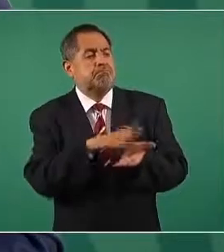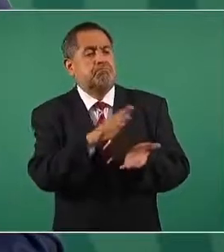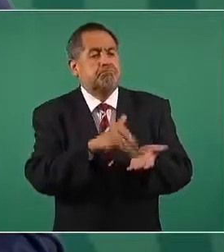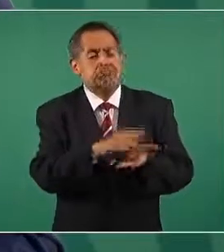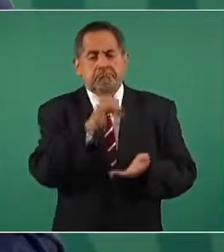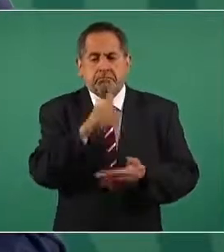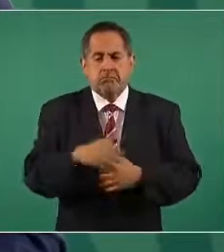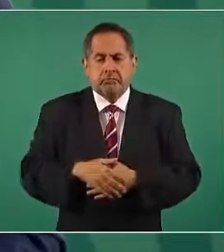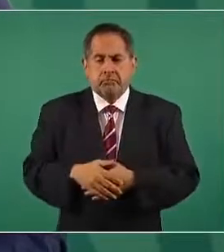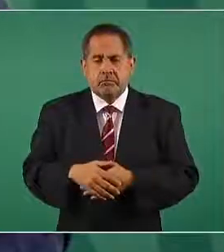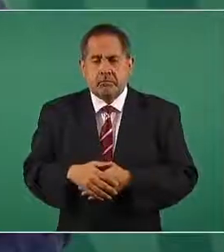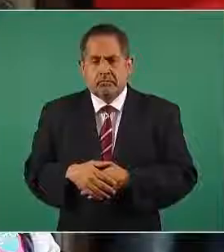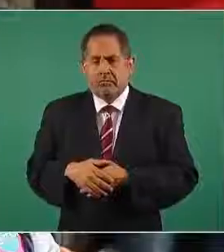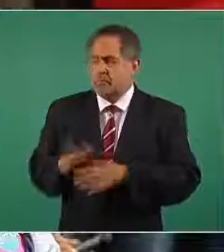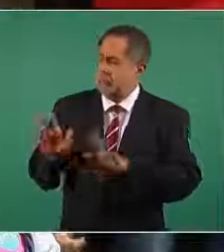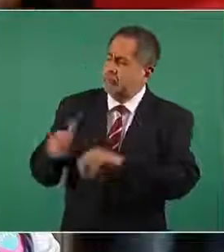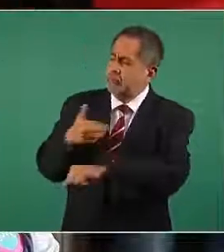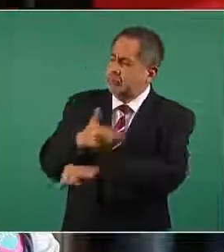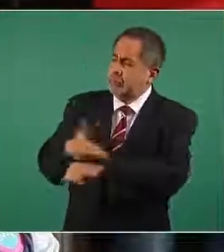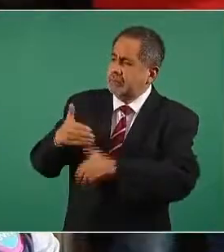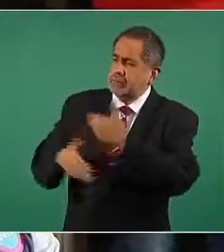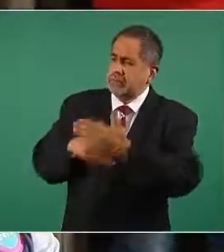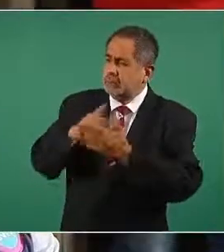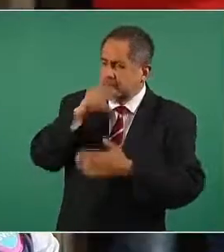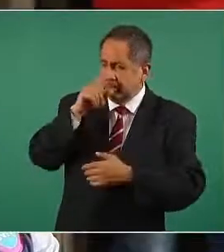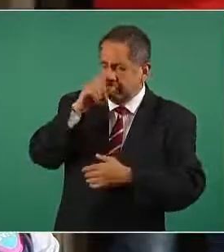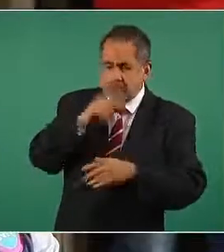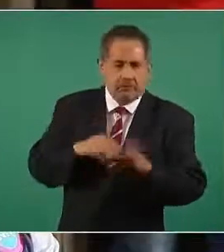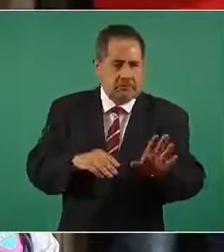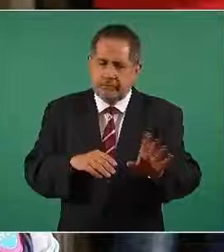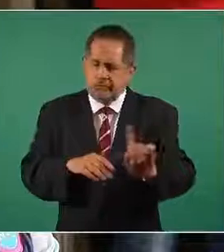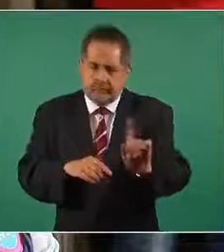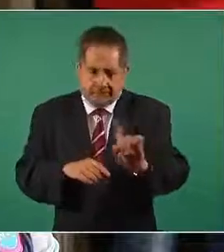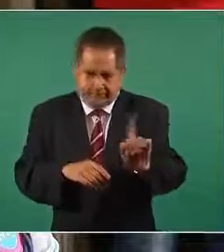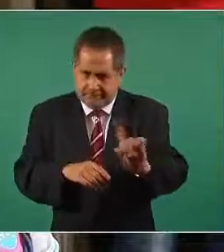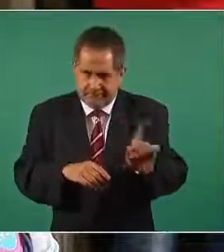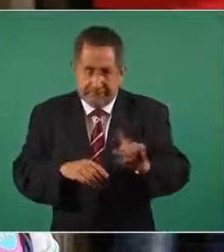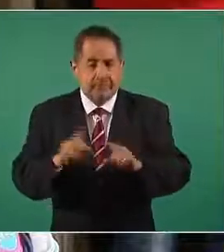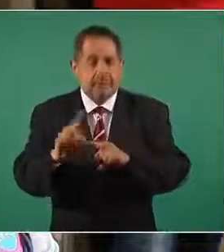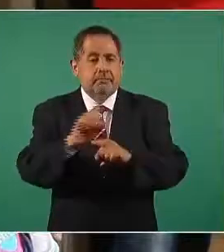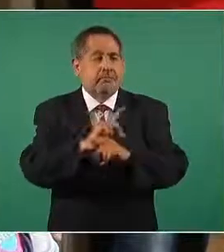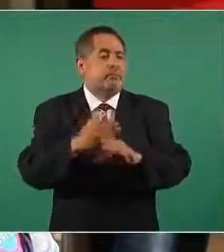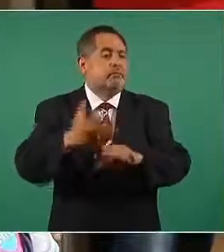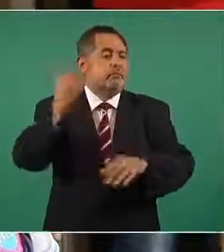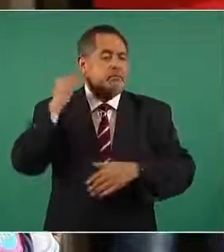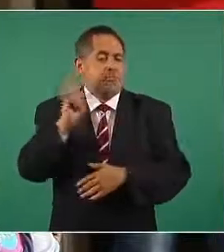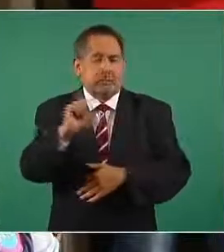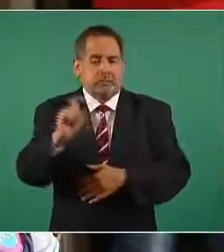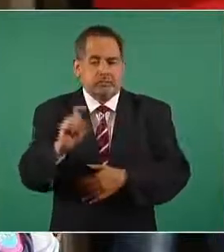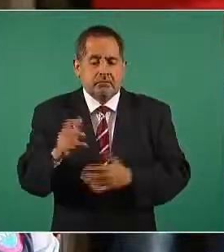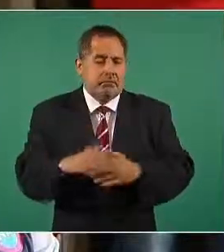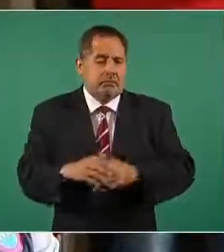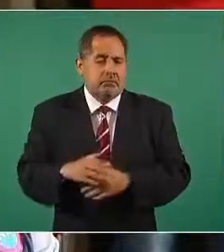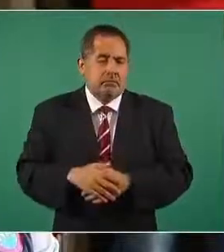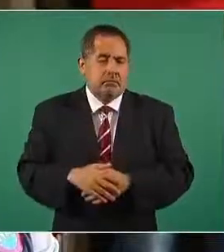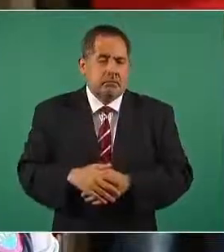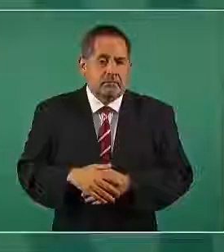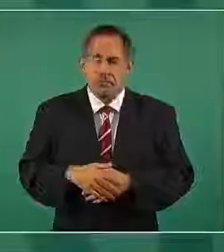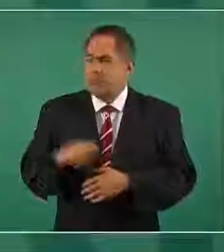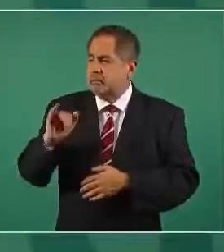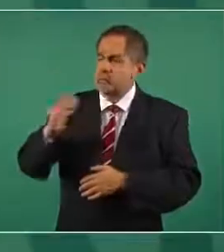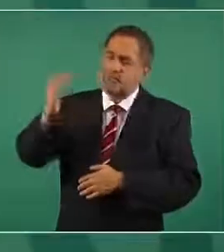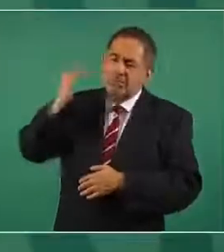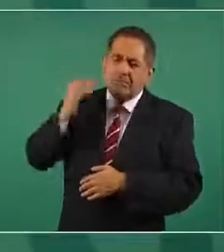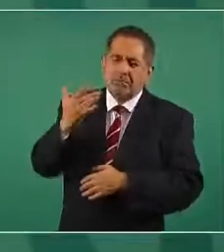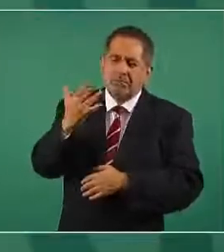Pero hay muchos en proceso, presidente, que no se han podido resolver. ¿Saben desde cuándo? Sí, que tienen algunos hasta 50 años.